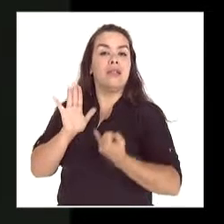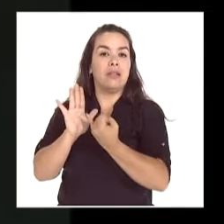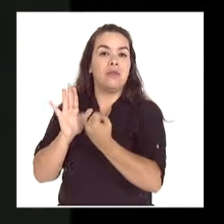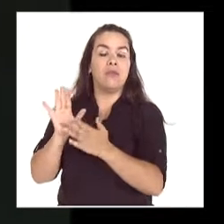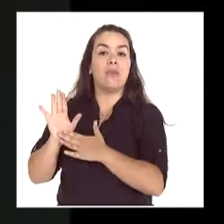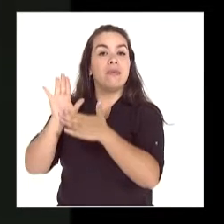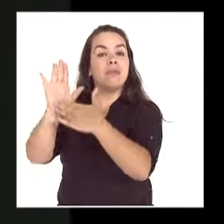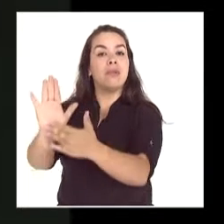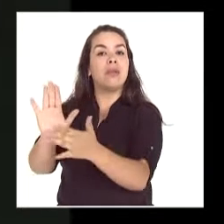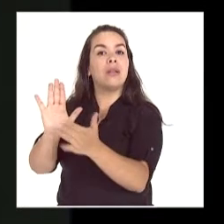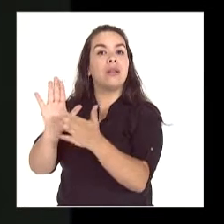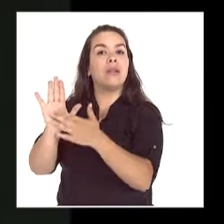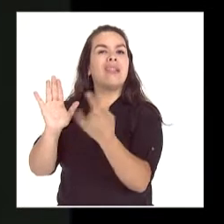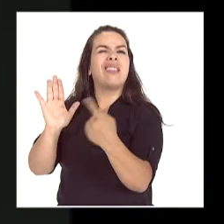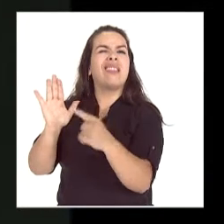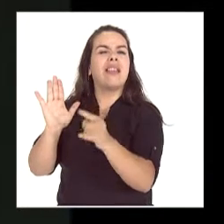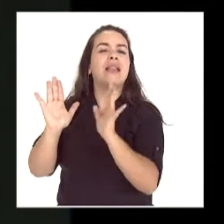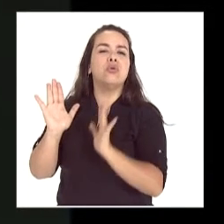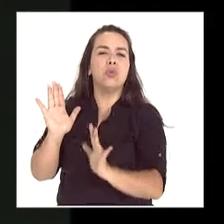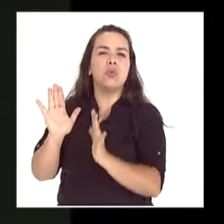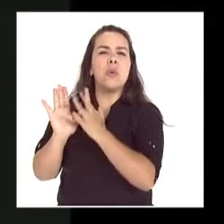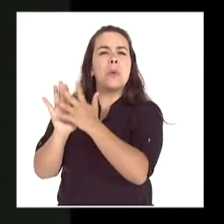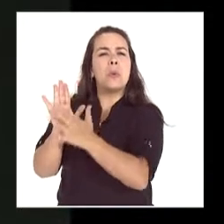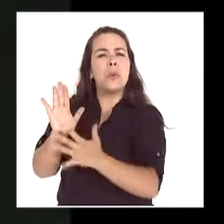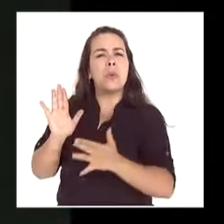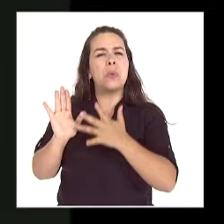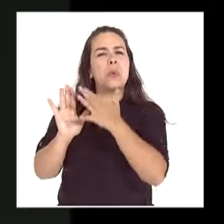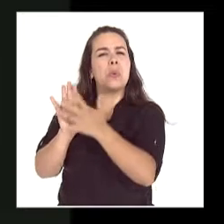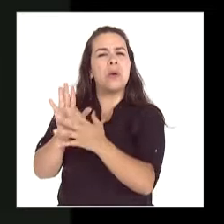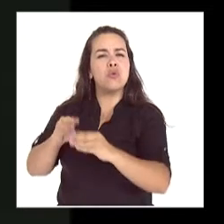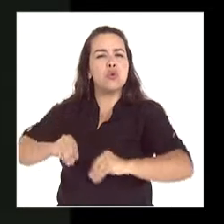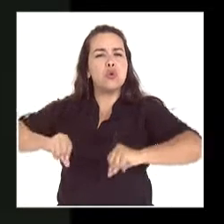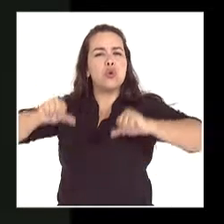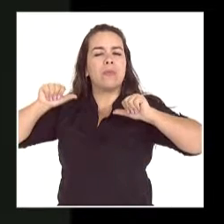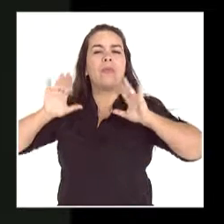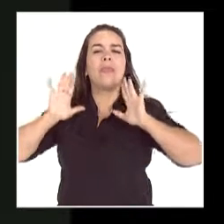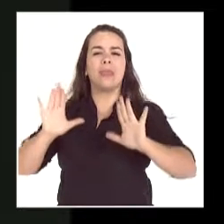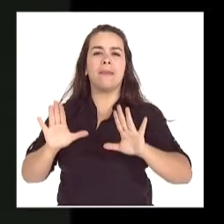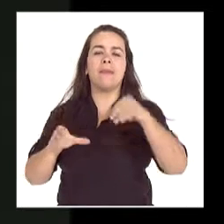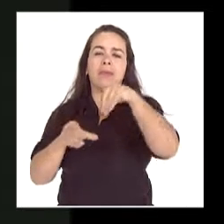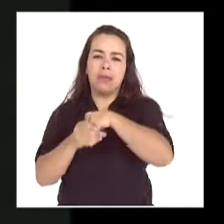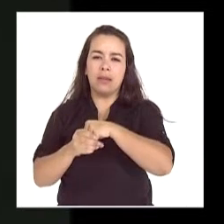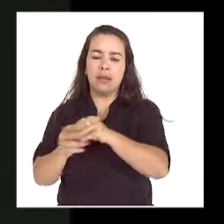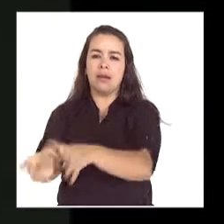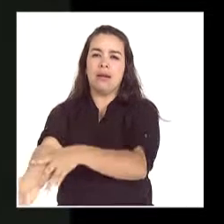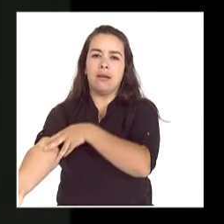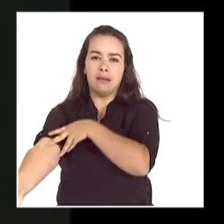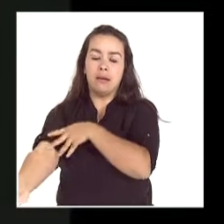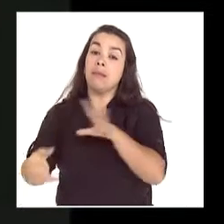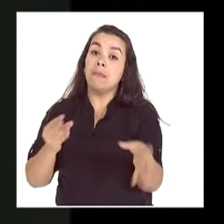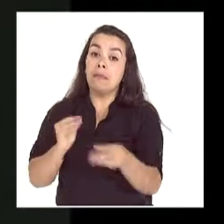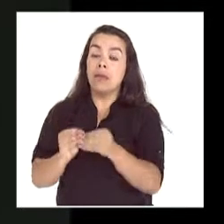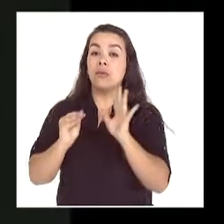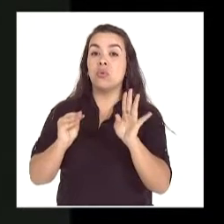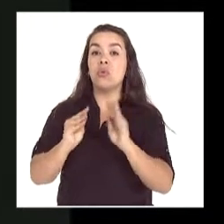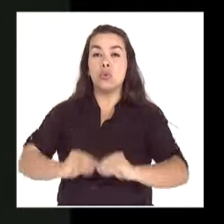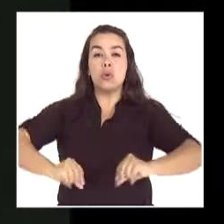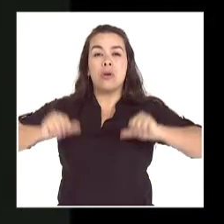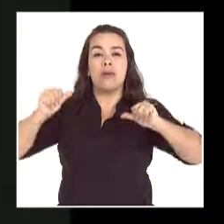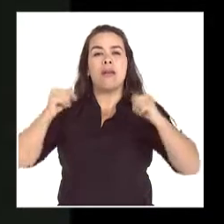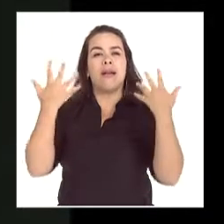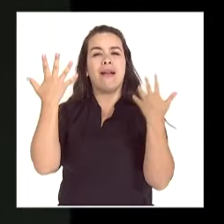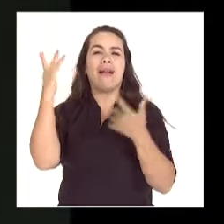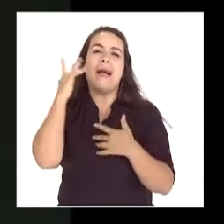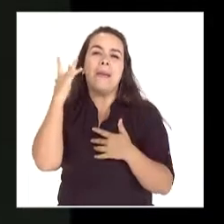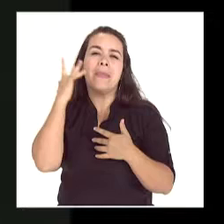Aquí estamos viendo cómo circulan las sustancias en el interior de la arteria y vemos cómo esas sustancias amarillas